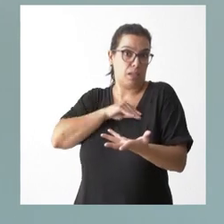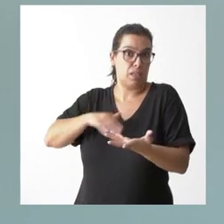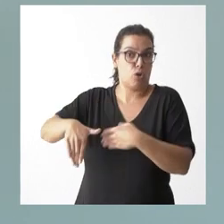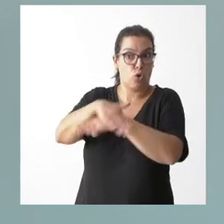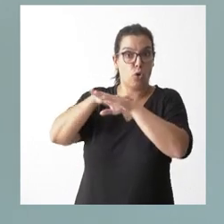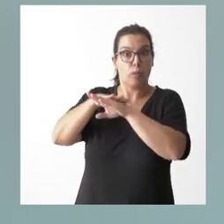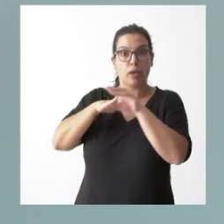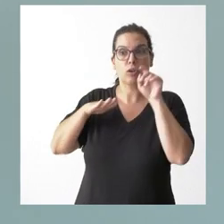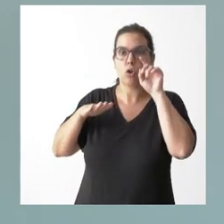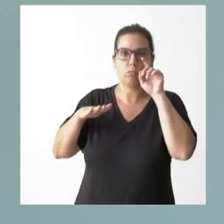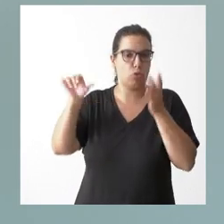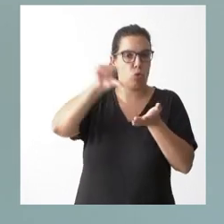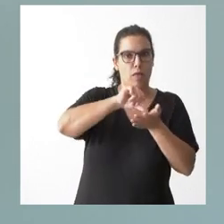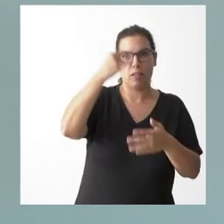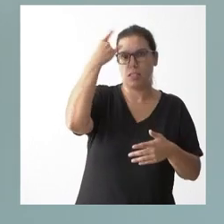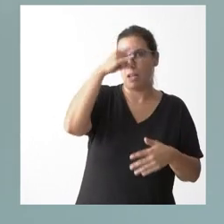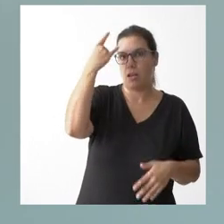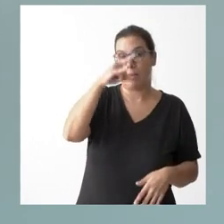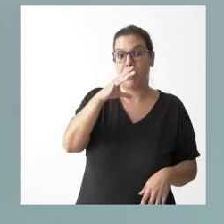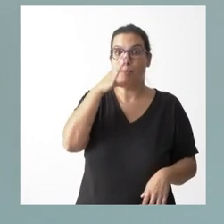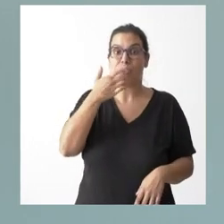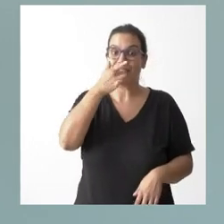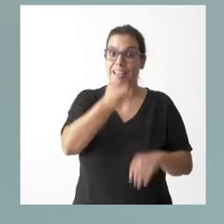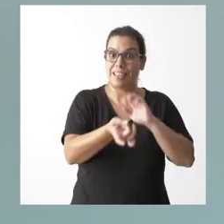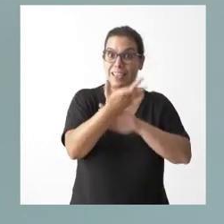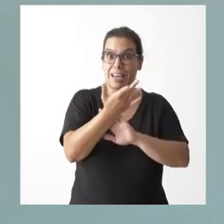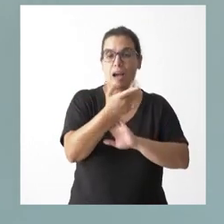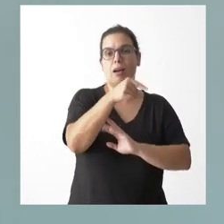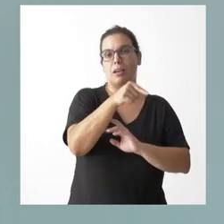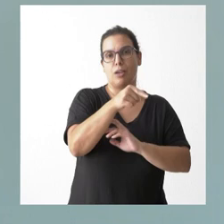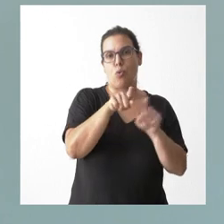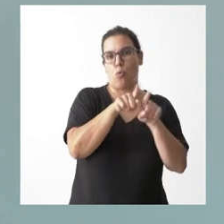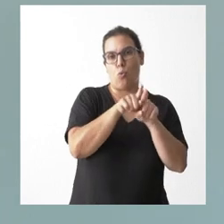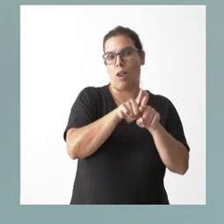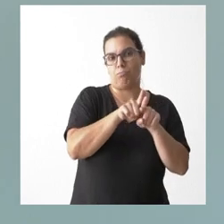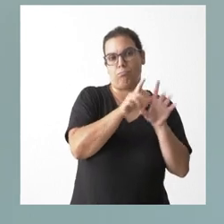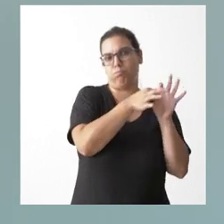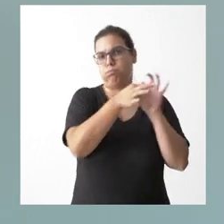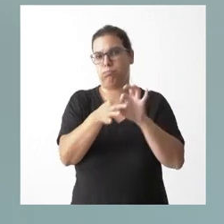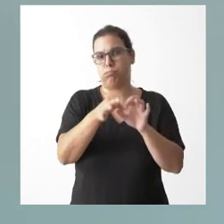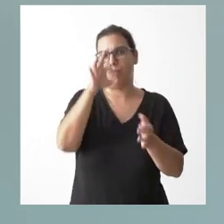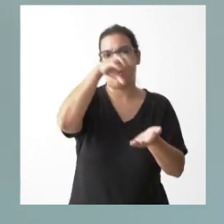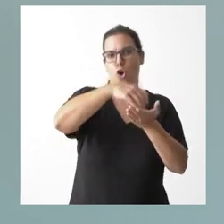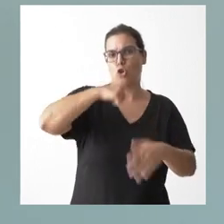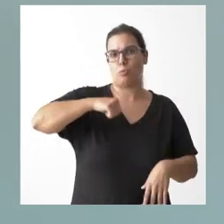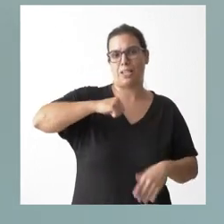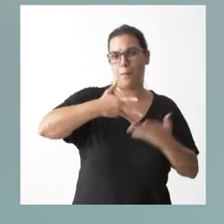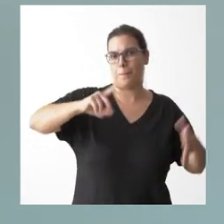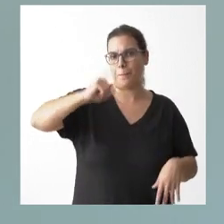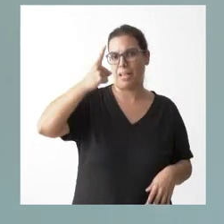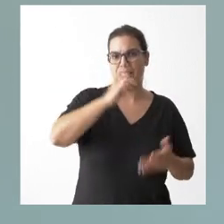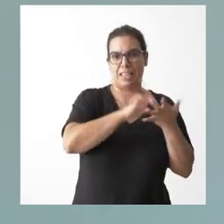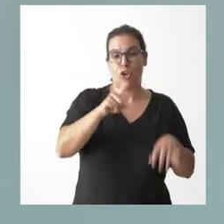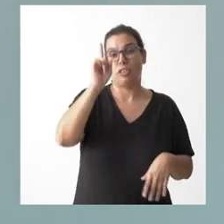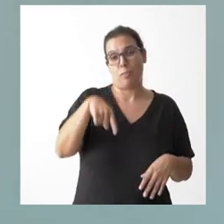pues Salamanca, con todo lo que supone del excelente hospital que hay allí, que es el mayor de Castilla y León, y de las facultades